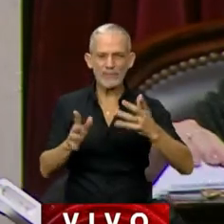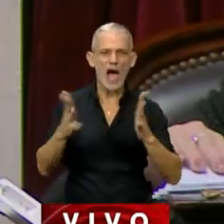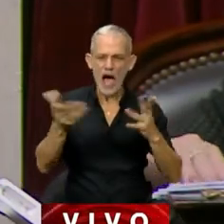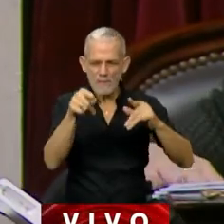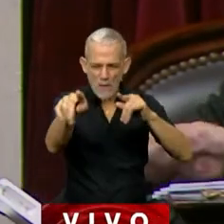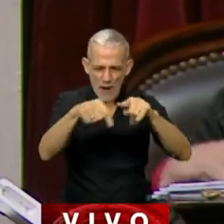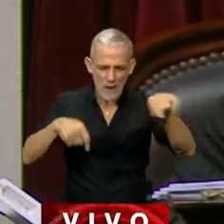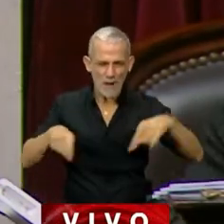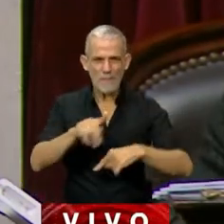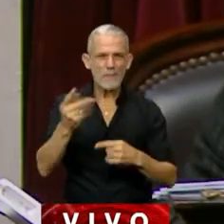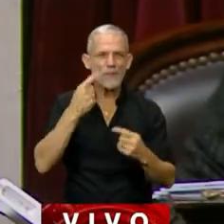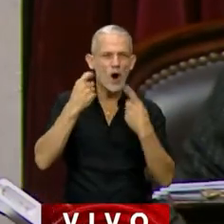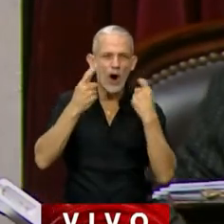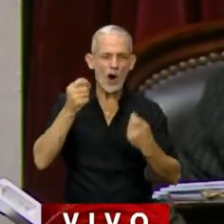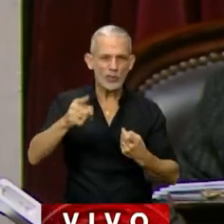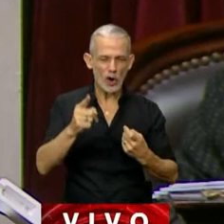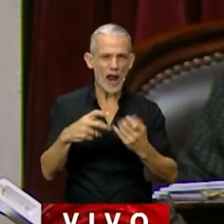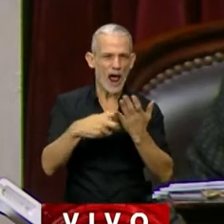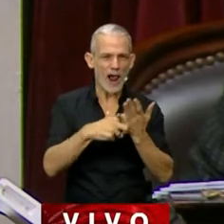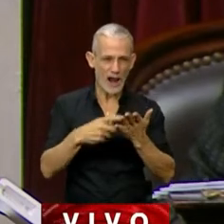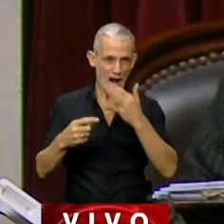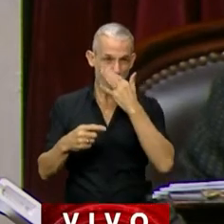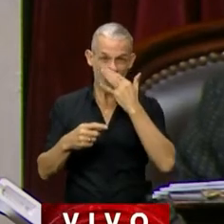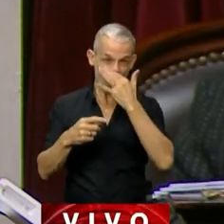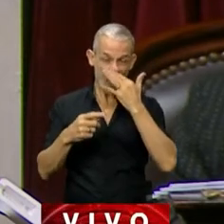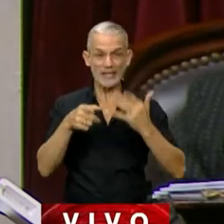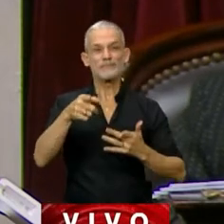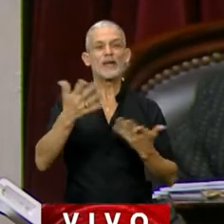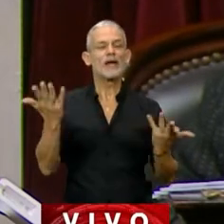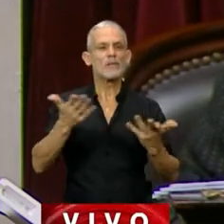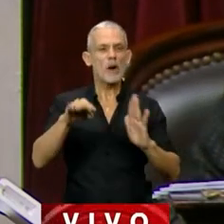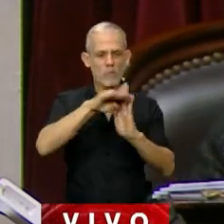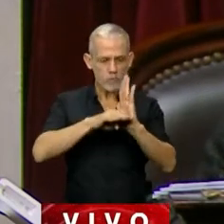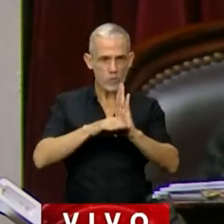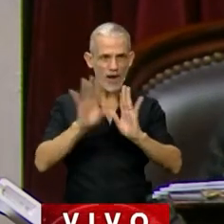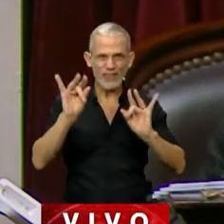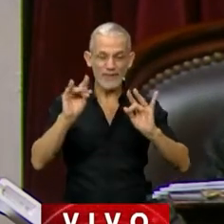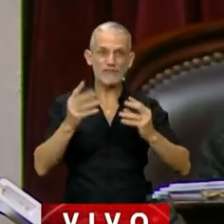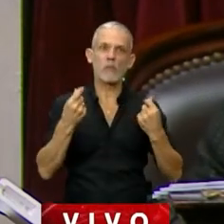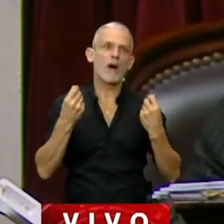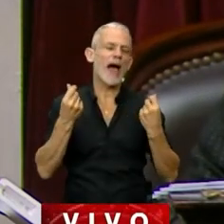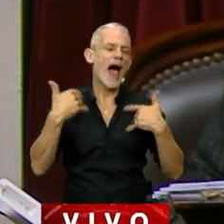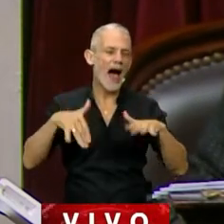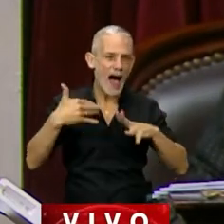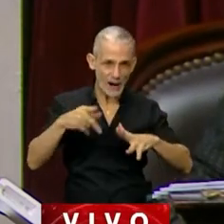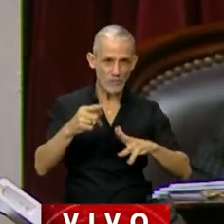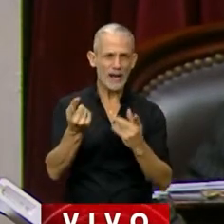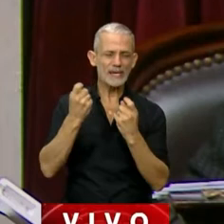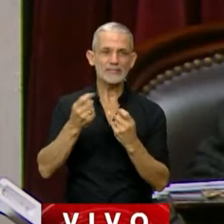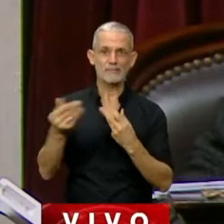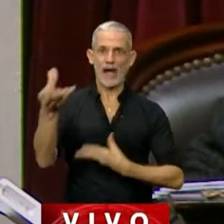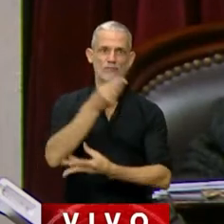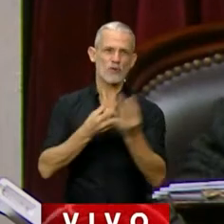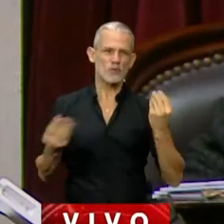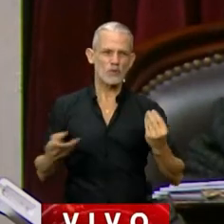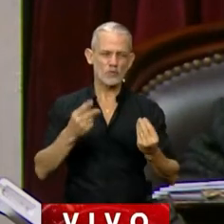las posibilidades de monitoreo, de fiscalización. Planteaba lo difícil por los costos, con la necesidad de mucha